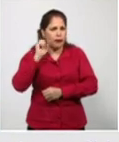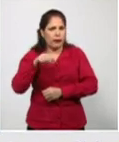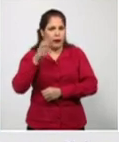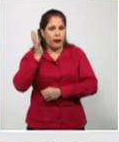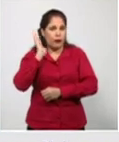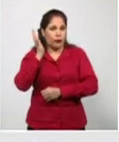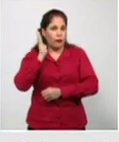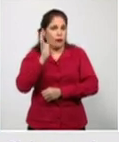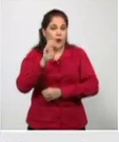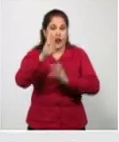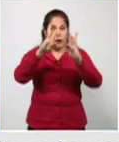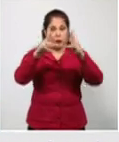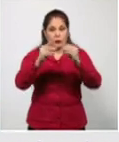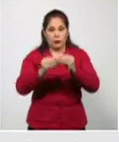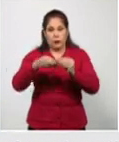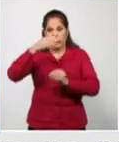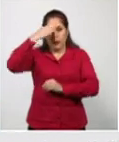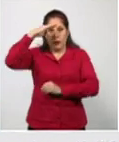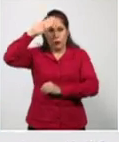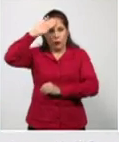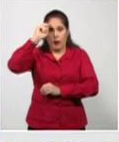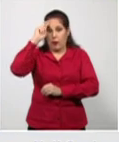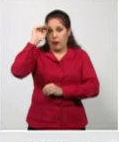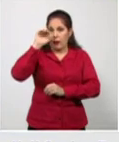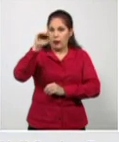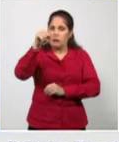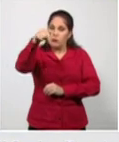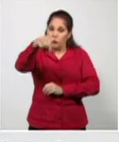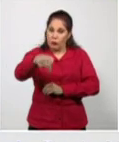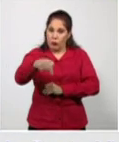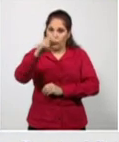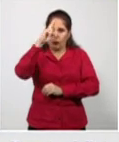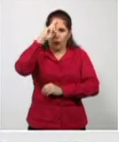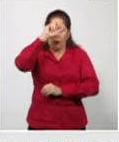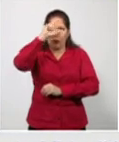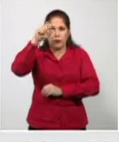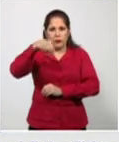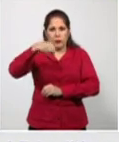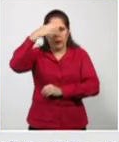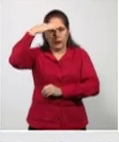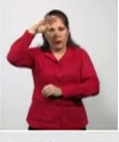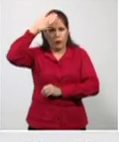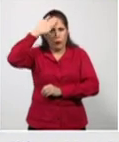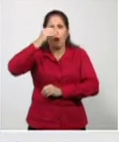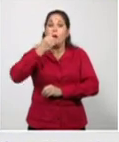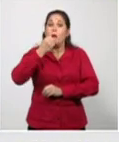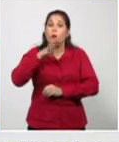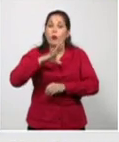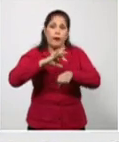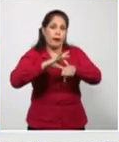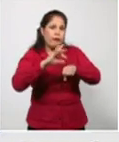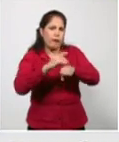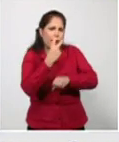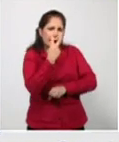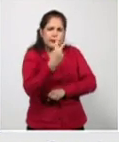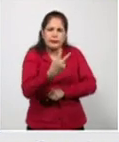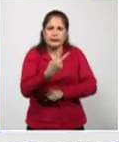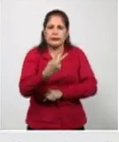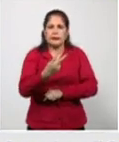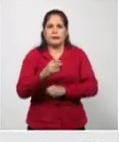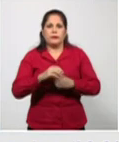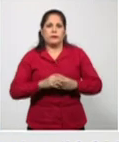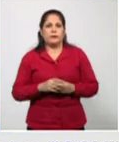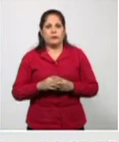el total de cubanos ingresados hoy en los hospitales del país, entre sospechosos, en vigilancia